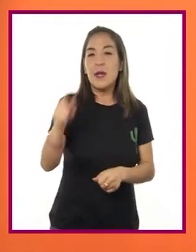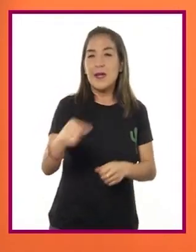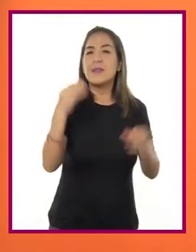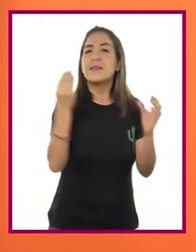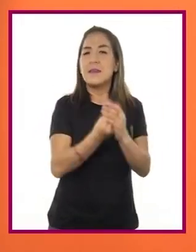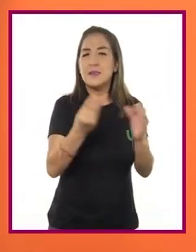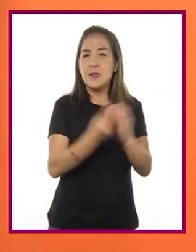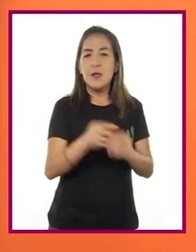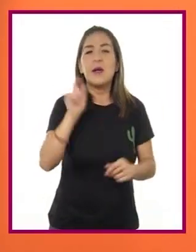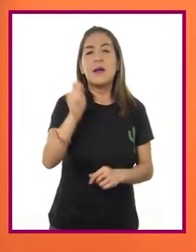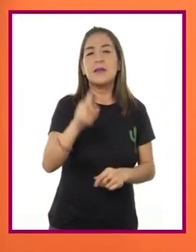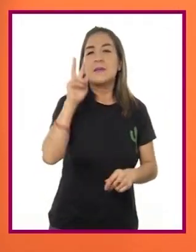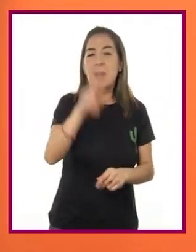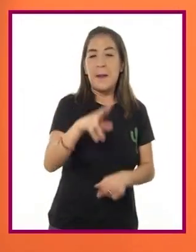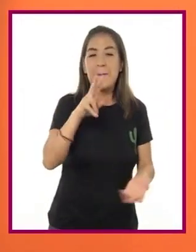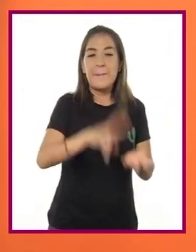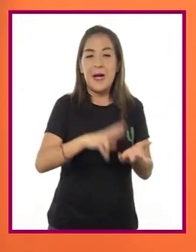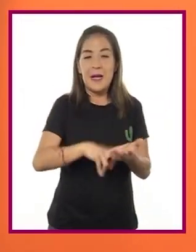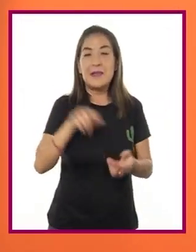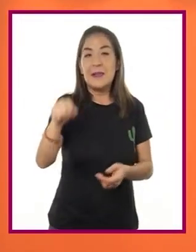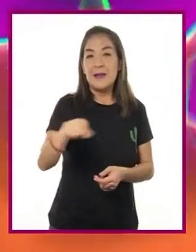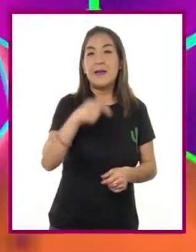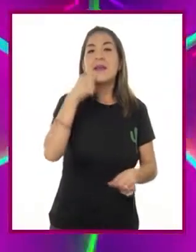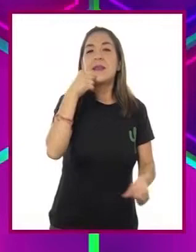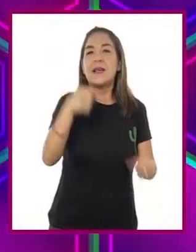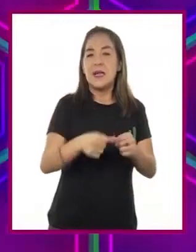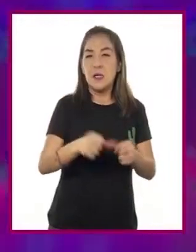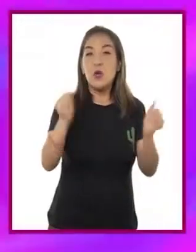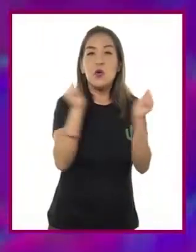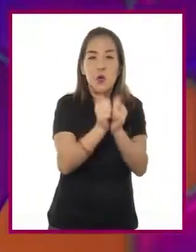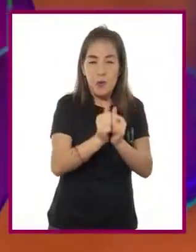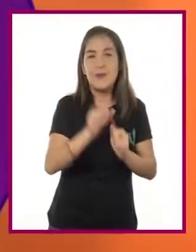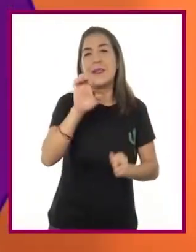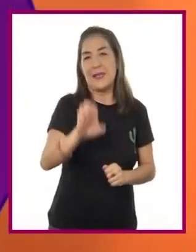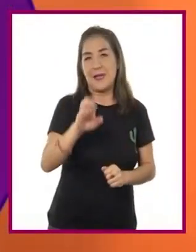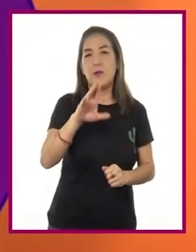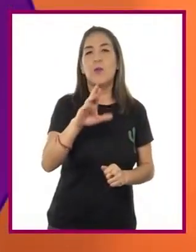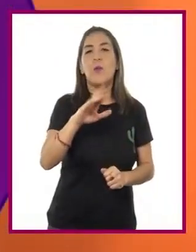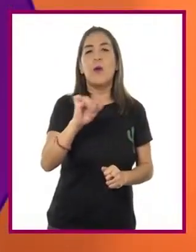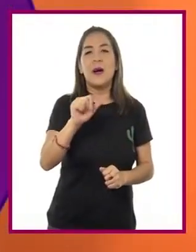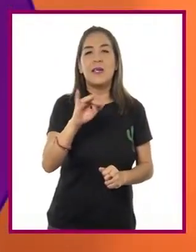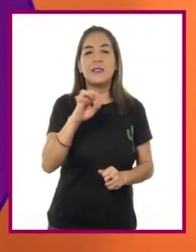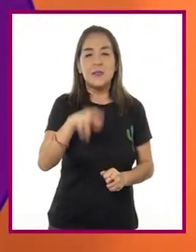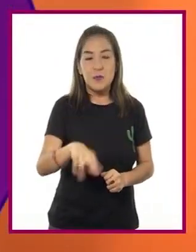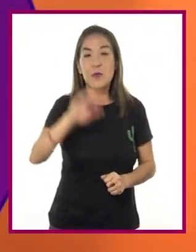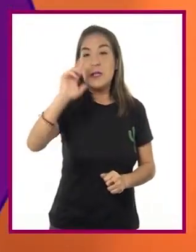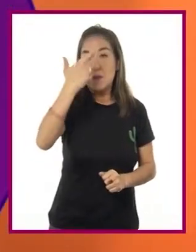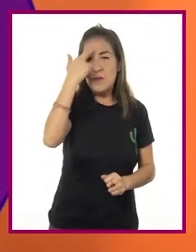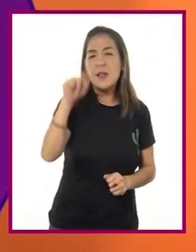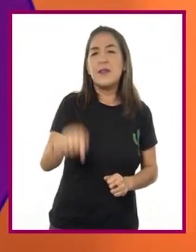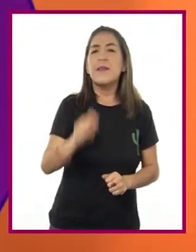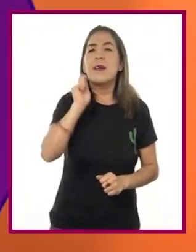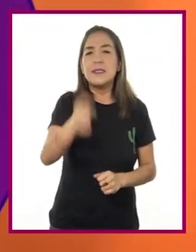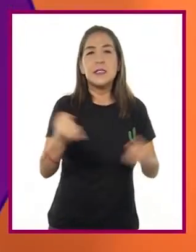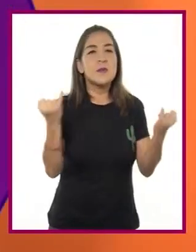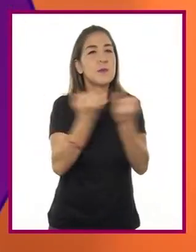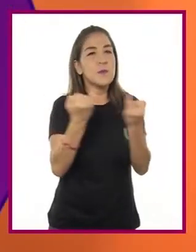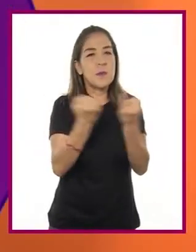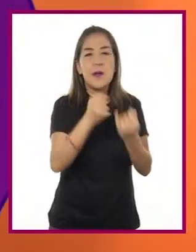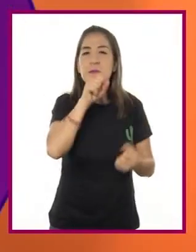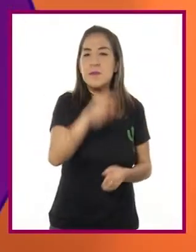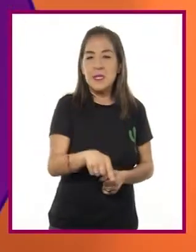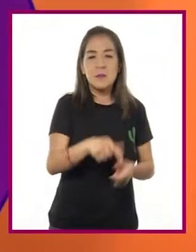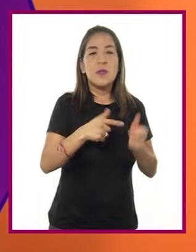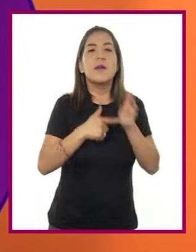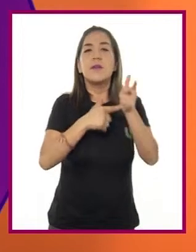sesión encontraremos el valor de estas incógnitas en una ecuación. Recordemos que una ecuación es la igualdad en la